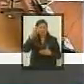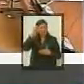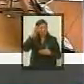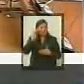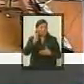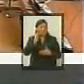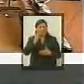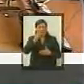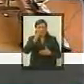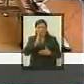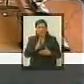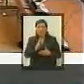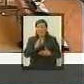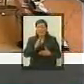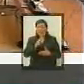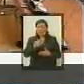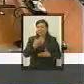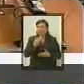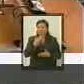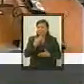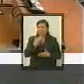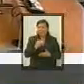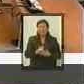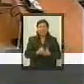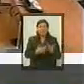Dios aquellos que están